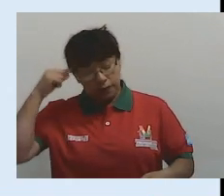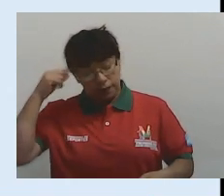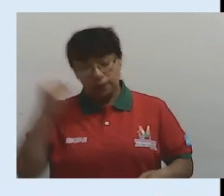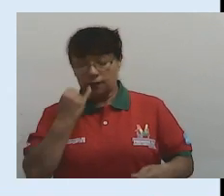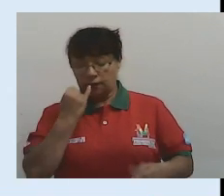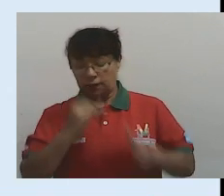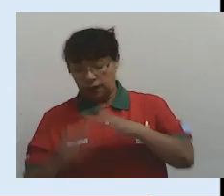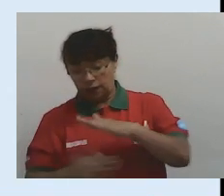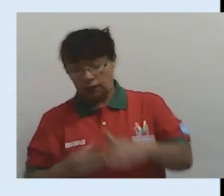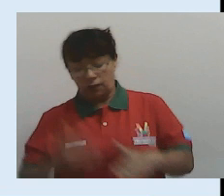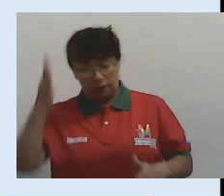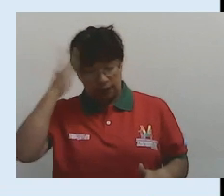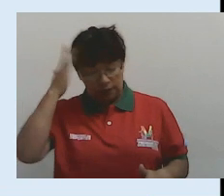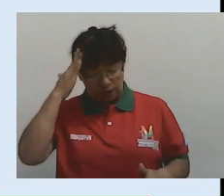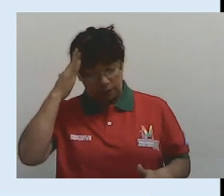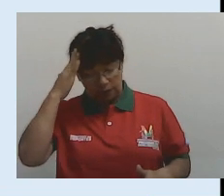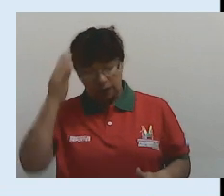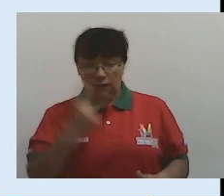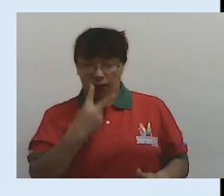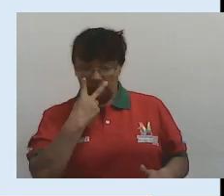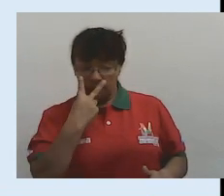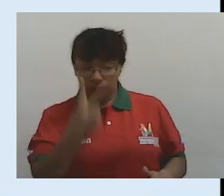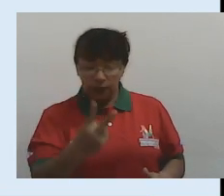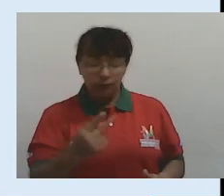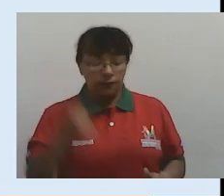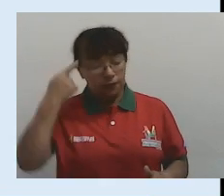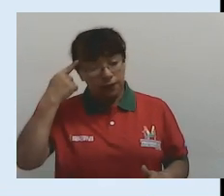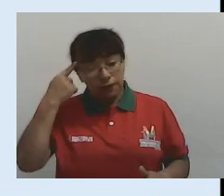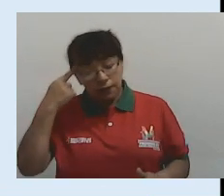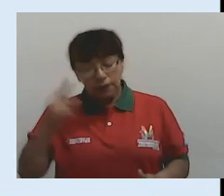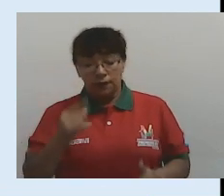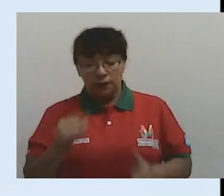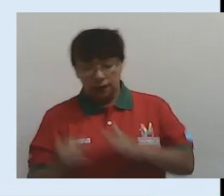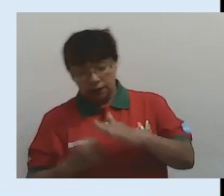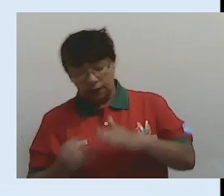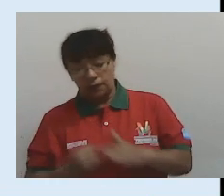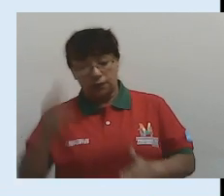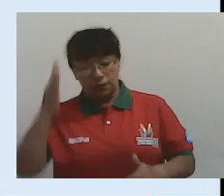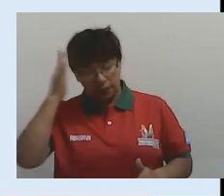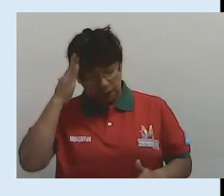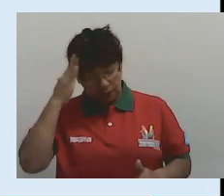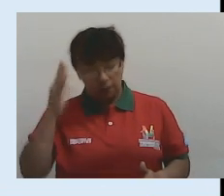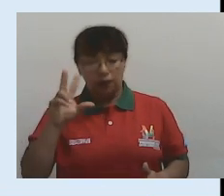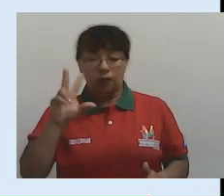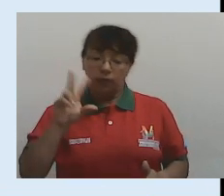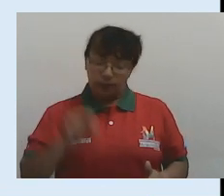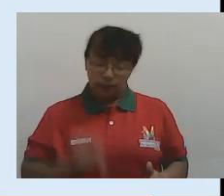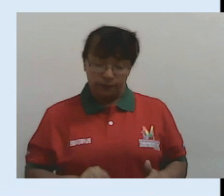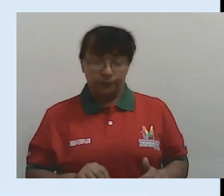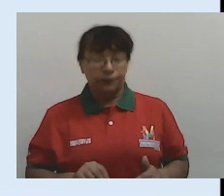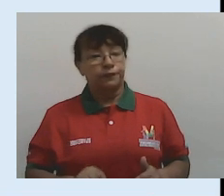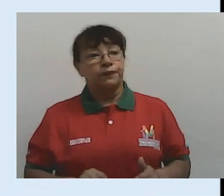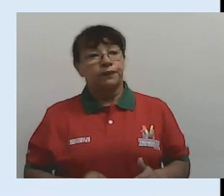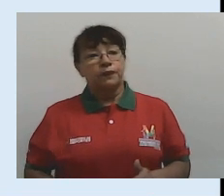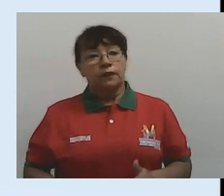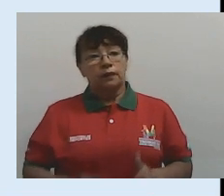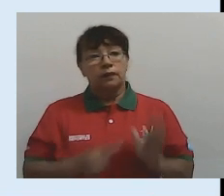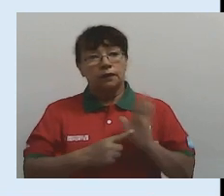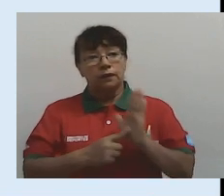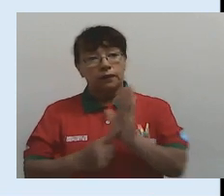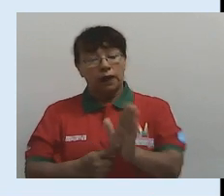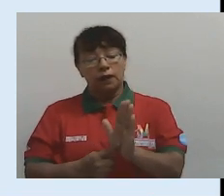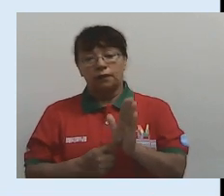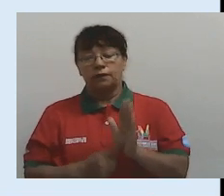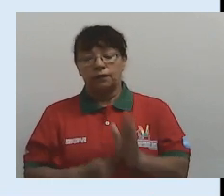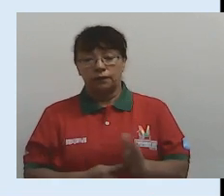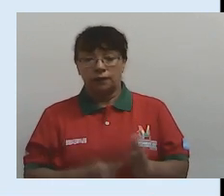garantizar que todo lo que ha hecho de entrenamiento ya hace que él vaya a hacer bien en la competencia. ¿Por qué? Porque en la competencia va a haber